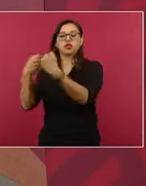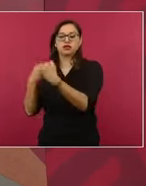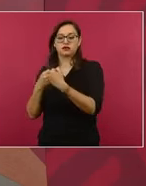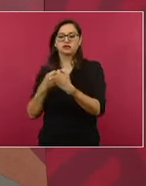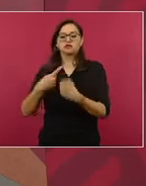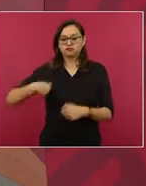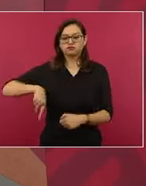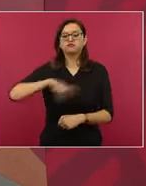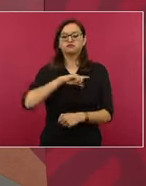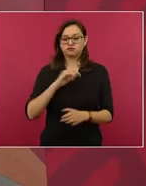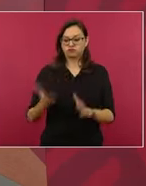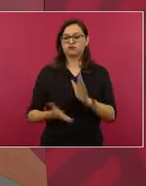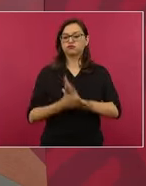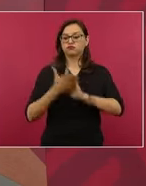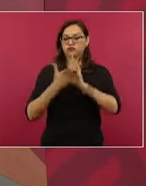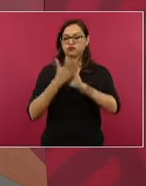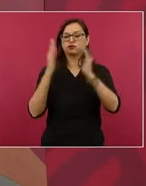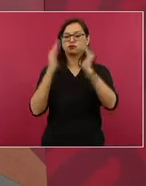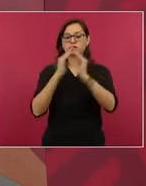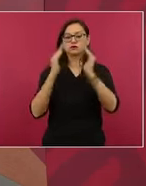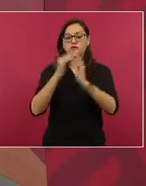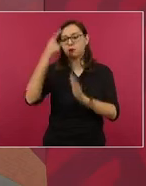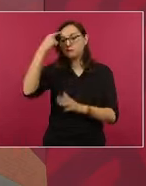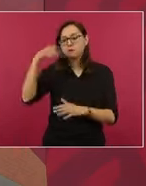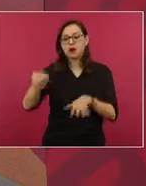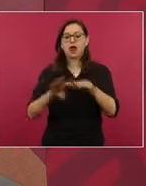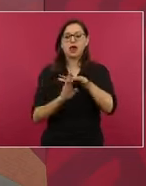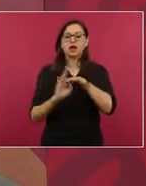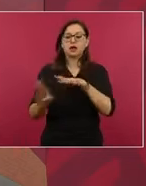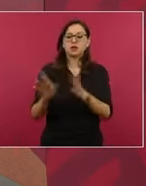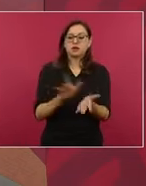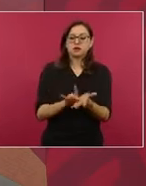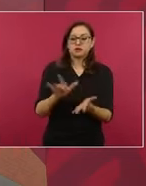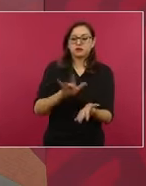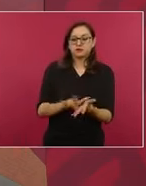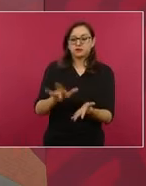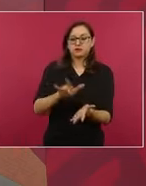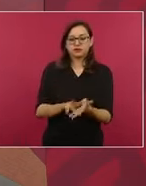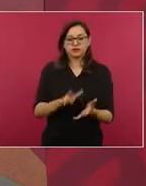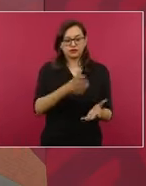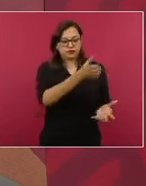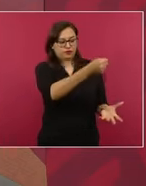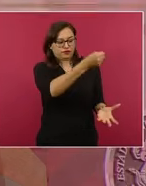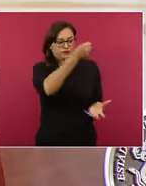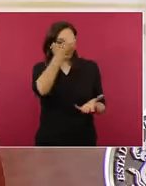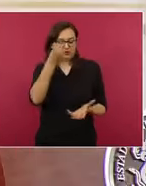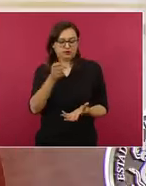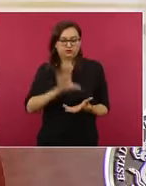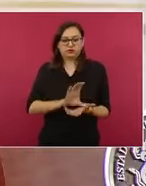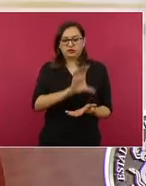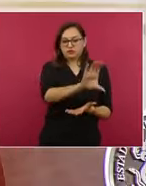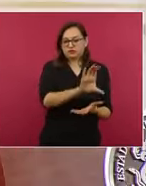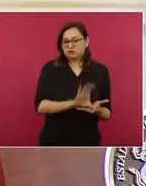Bueno, ¿qué creen que pasó? ¿Por qué lo de Miguel Limón?